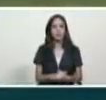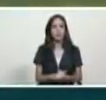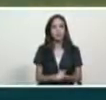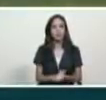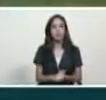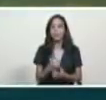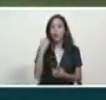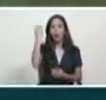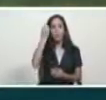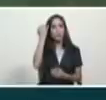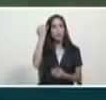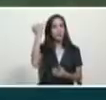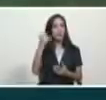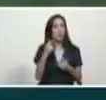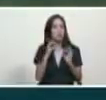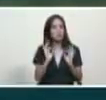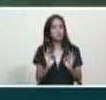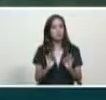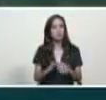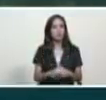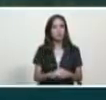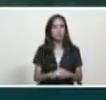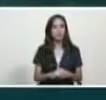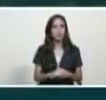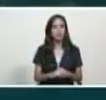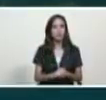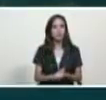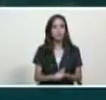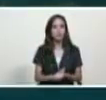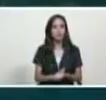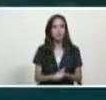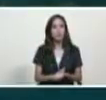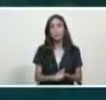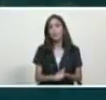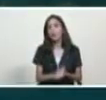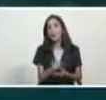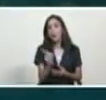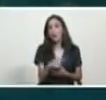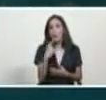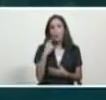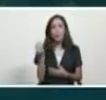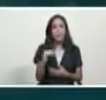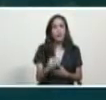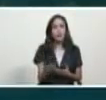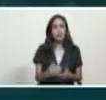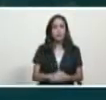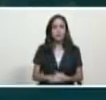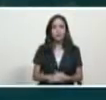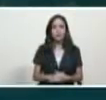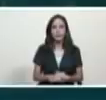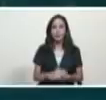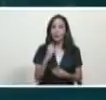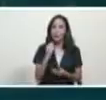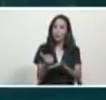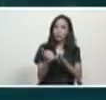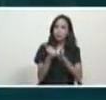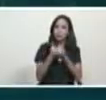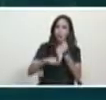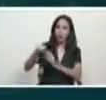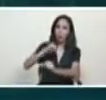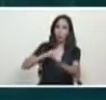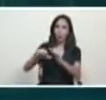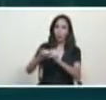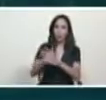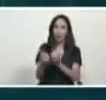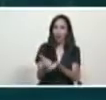bien pensada, bien trabajada. Creo que además es una estrategia que va a beneficiar a